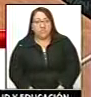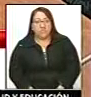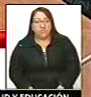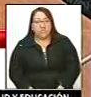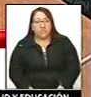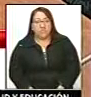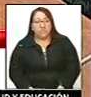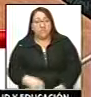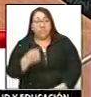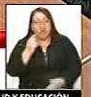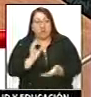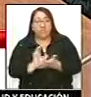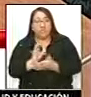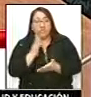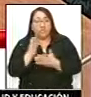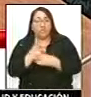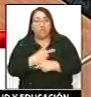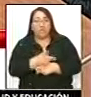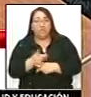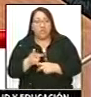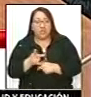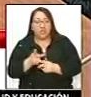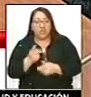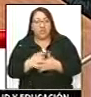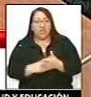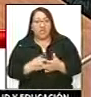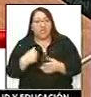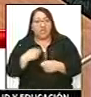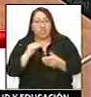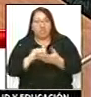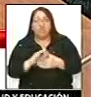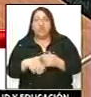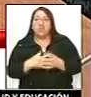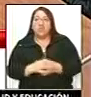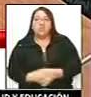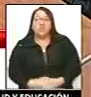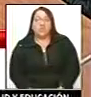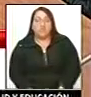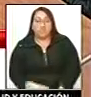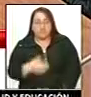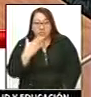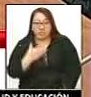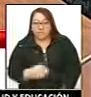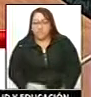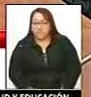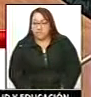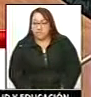evitar los casos de violencia y de bullying que, como vemos, se han registrado, ¿no? Muchas gracias.